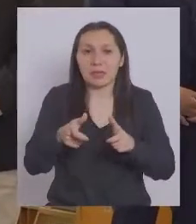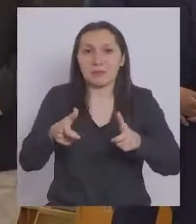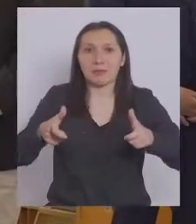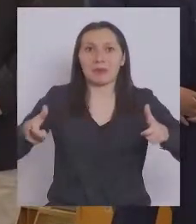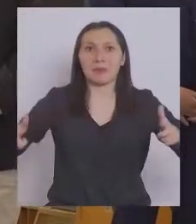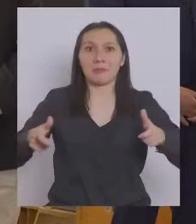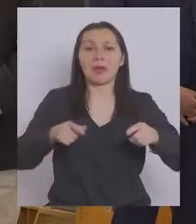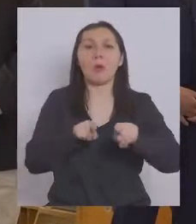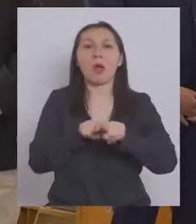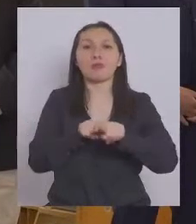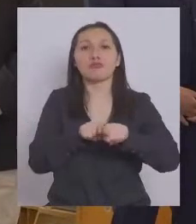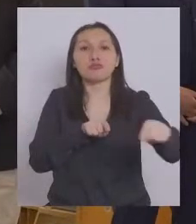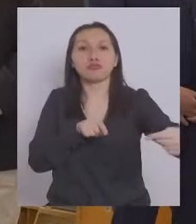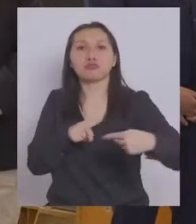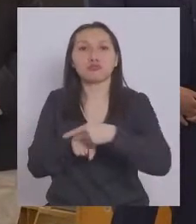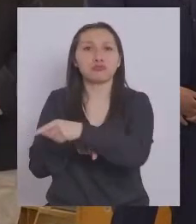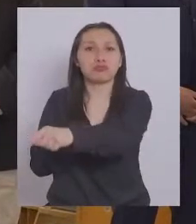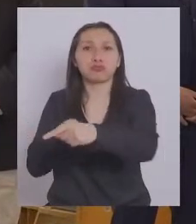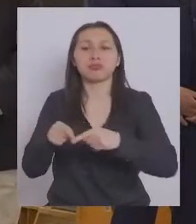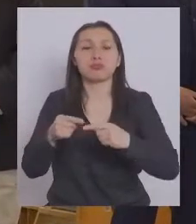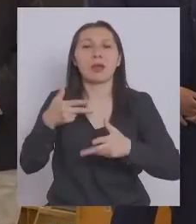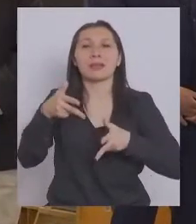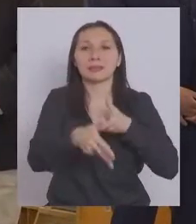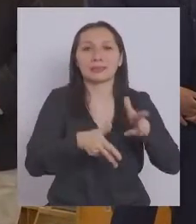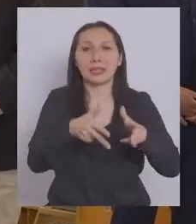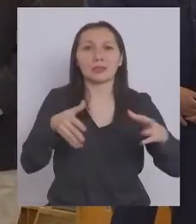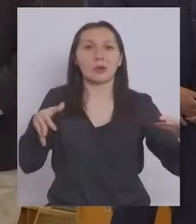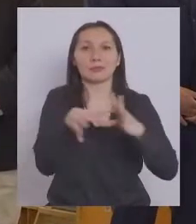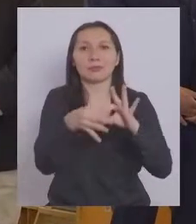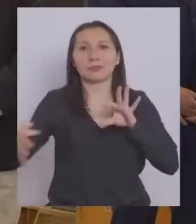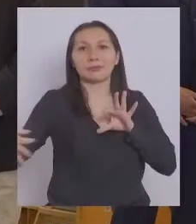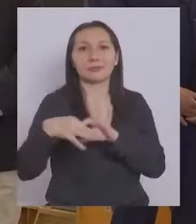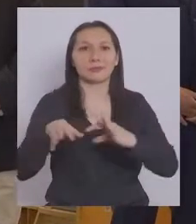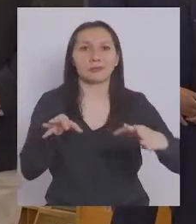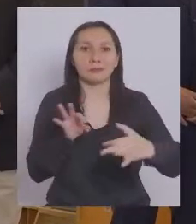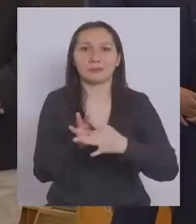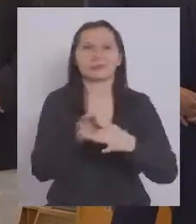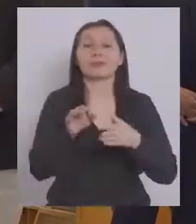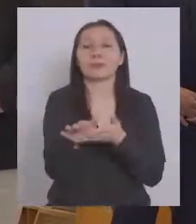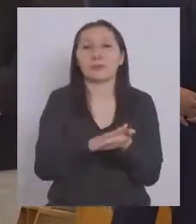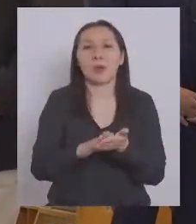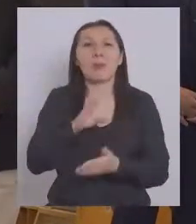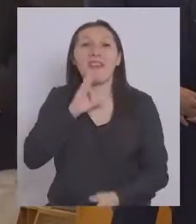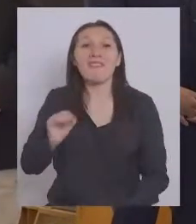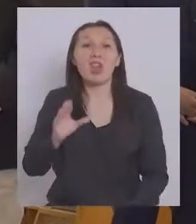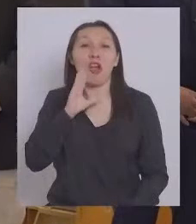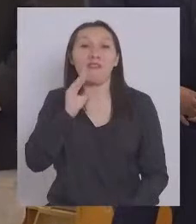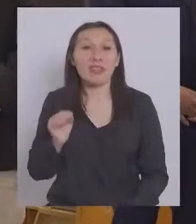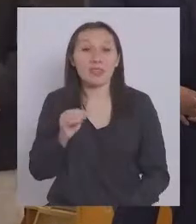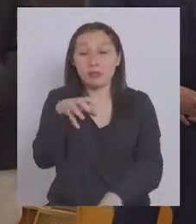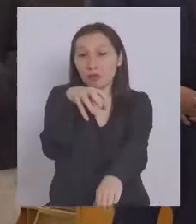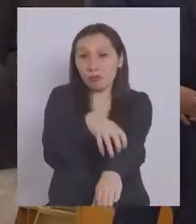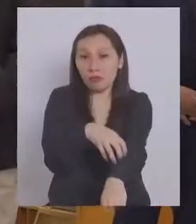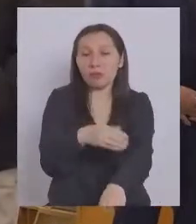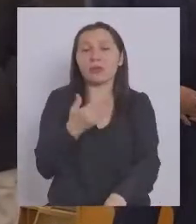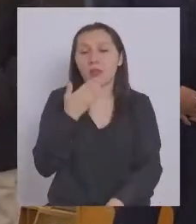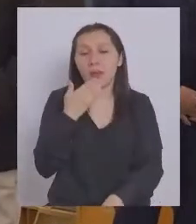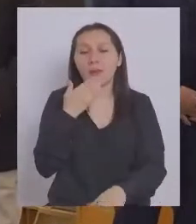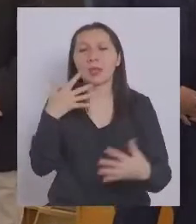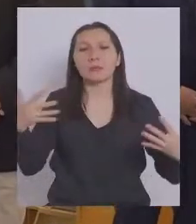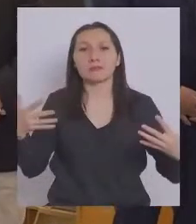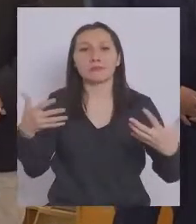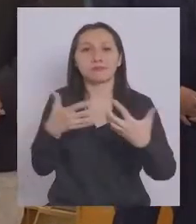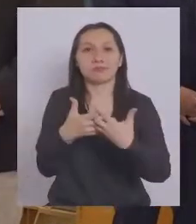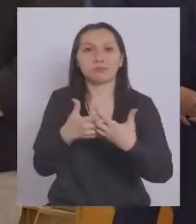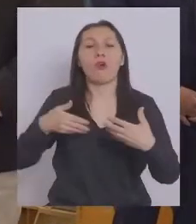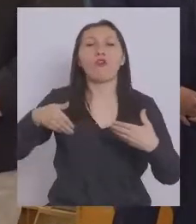extendiendo la red ferroviaria integrada con los demás servicios. En el caso de Biobío, está previsto también una integración